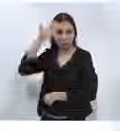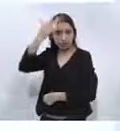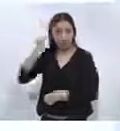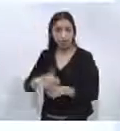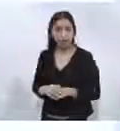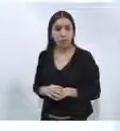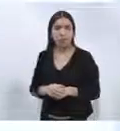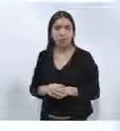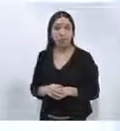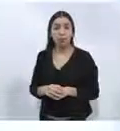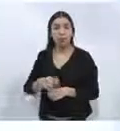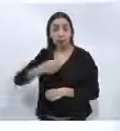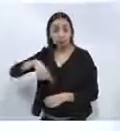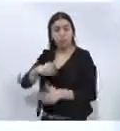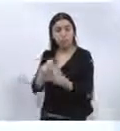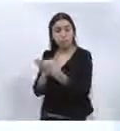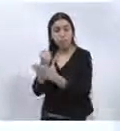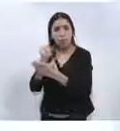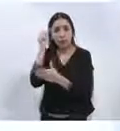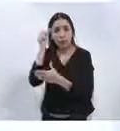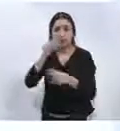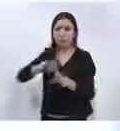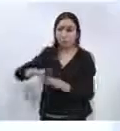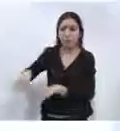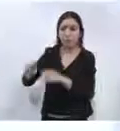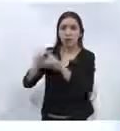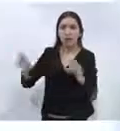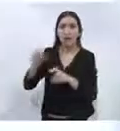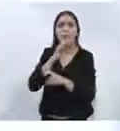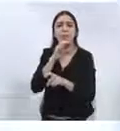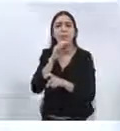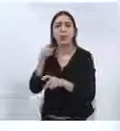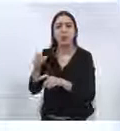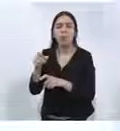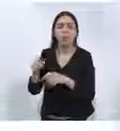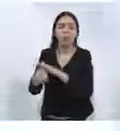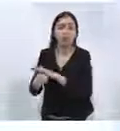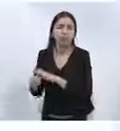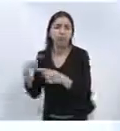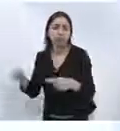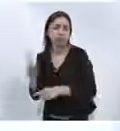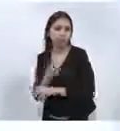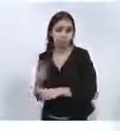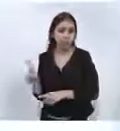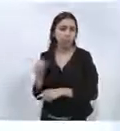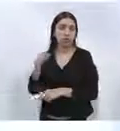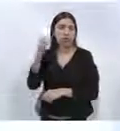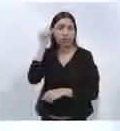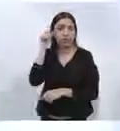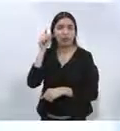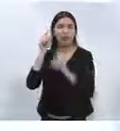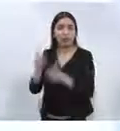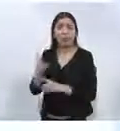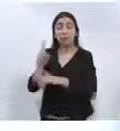Estamos tratando de dejar de lado la burocracia, sobre todo, que uh-huh. es un... lastimosamente envuelve a